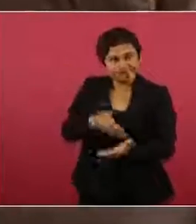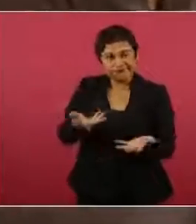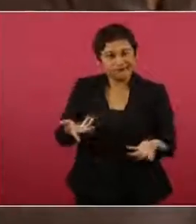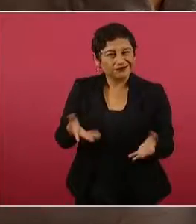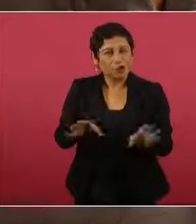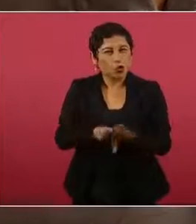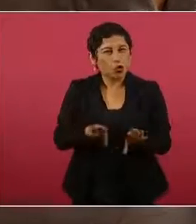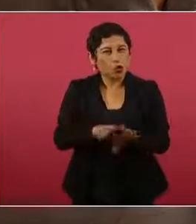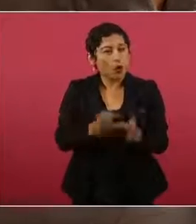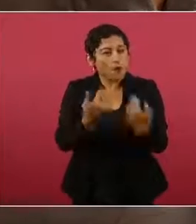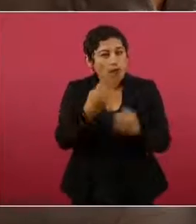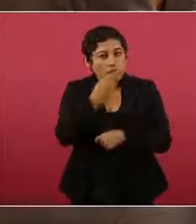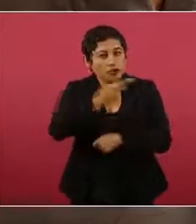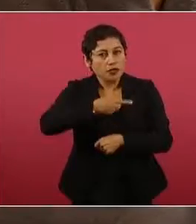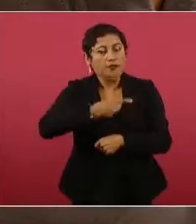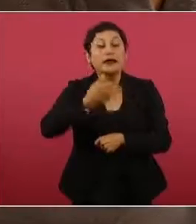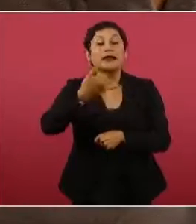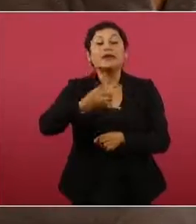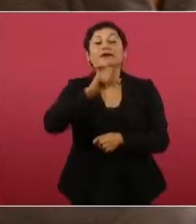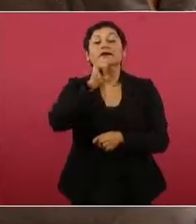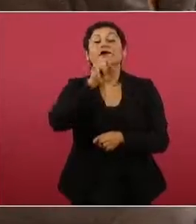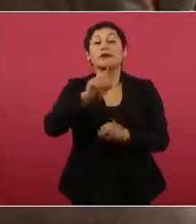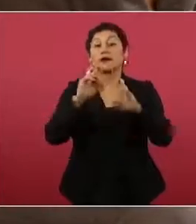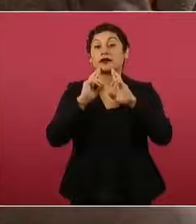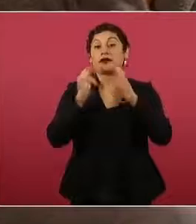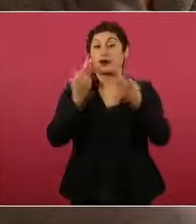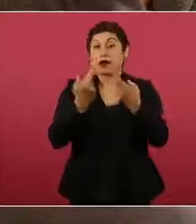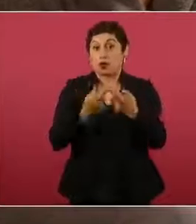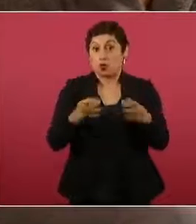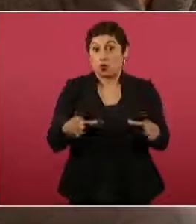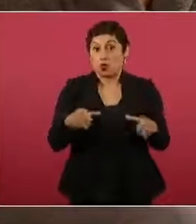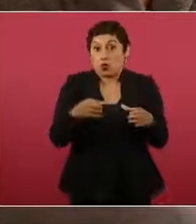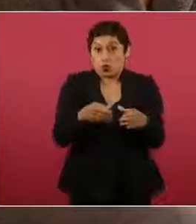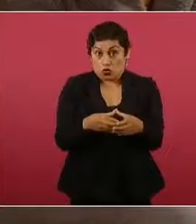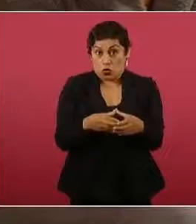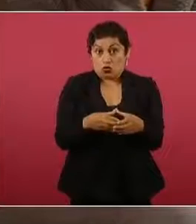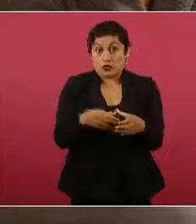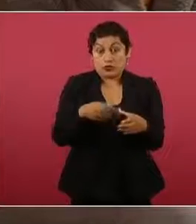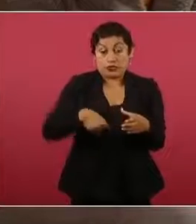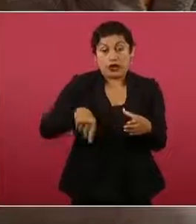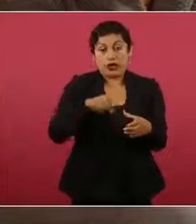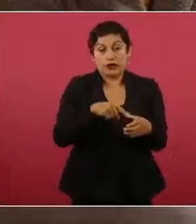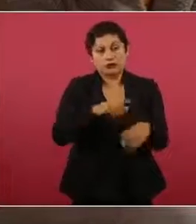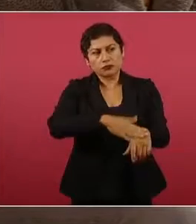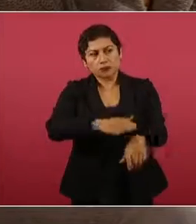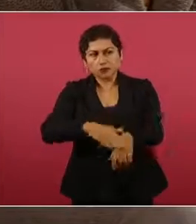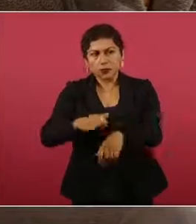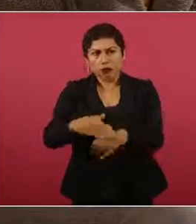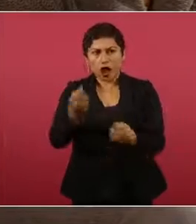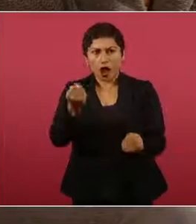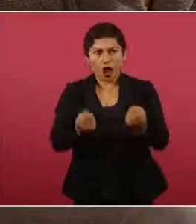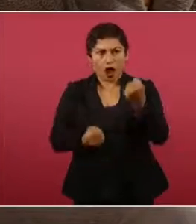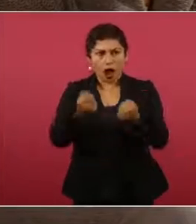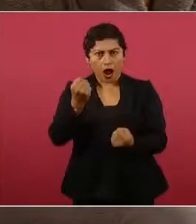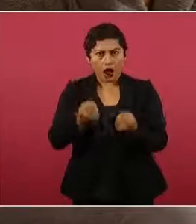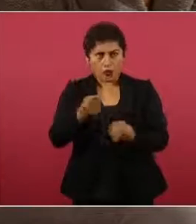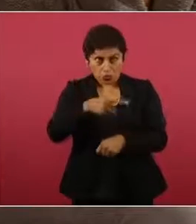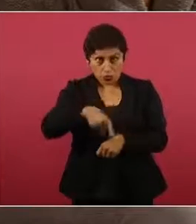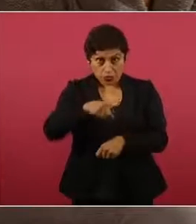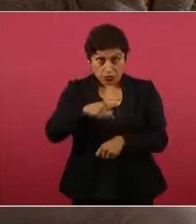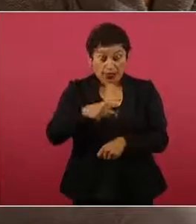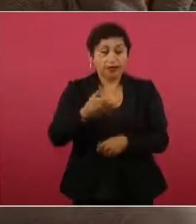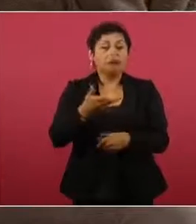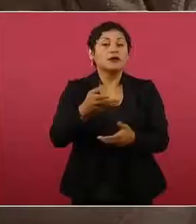con el gabinete también les va a pedir que dejen el cargo quienes tengan algún interés en algún cargo, ¿no?, de elección popular. Me